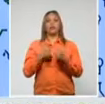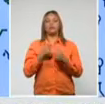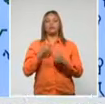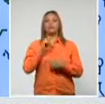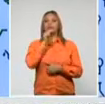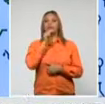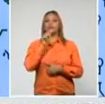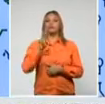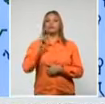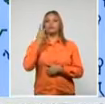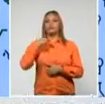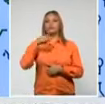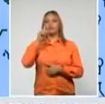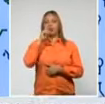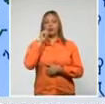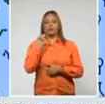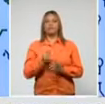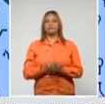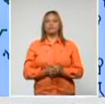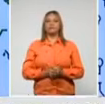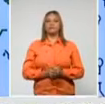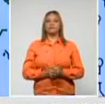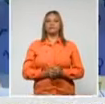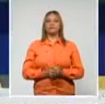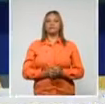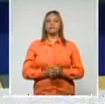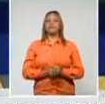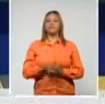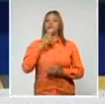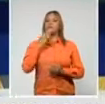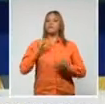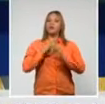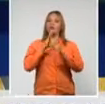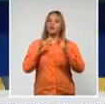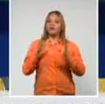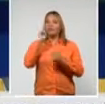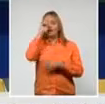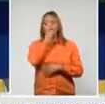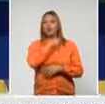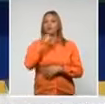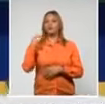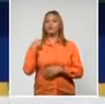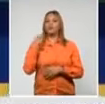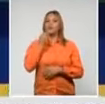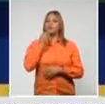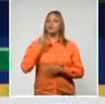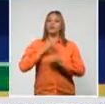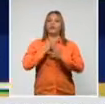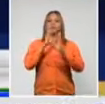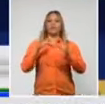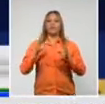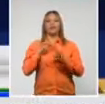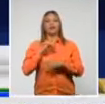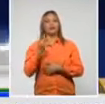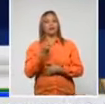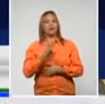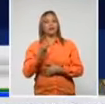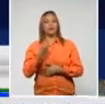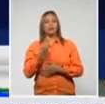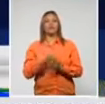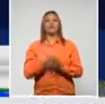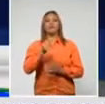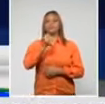de Epidemiología del MINSAL. Doctor, buenos días. Buenos días a ustedes, buenos días, Agdiel, que nos apoya en la